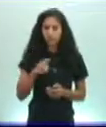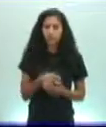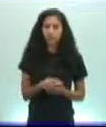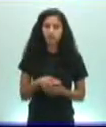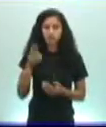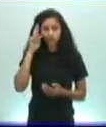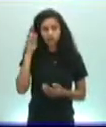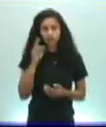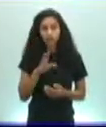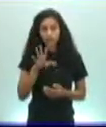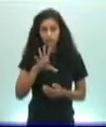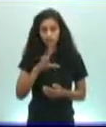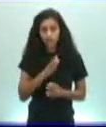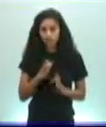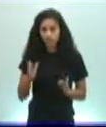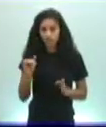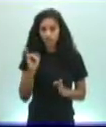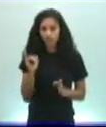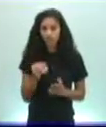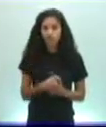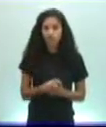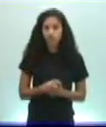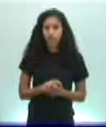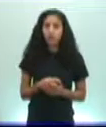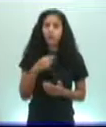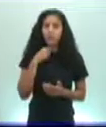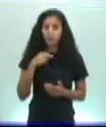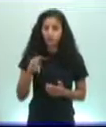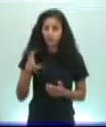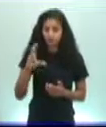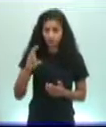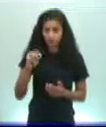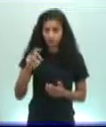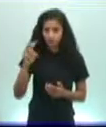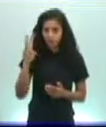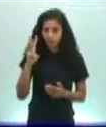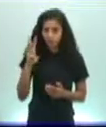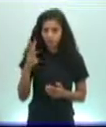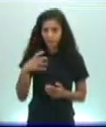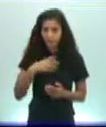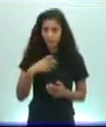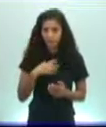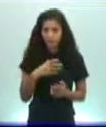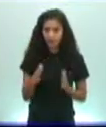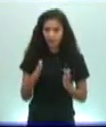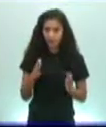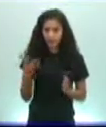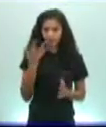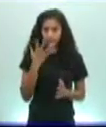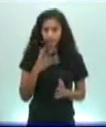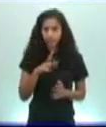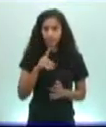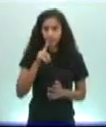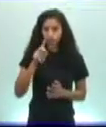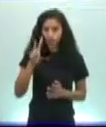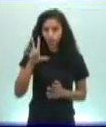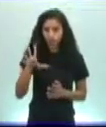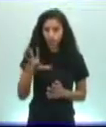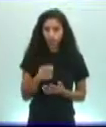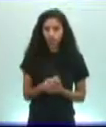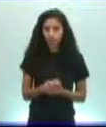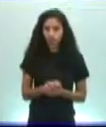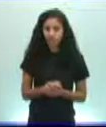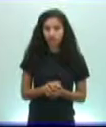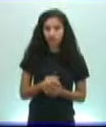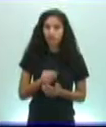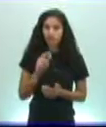5 y 6. Y su cubo estaría precisamente entre el cubo de 5, que es 125, y el cubo de